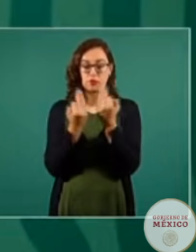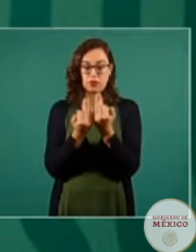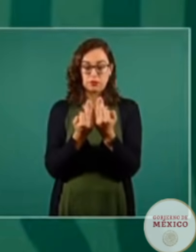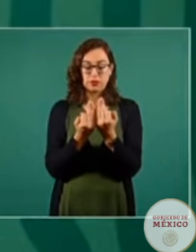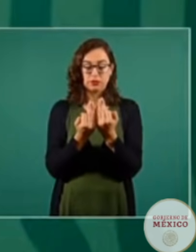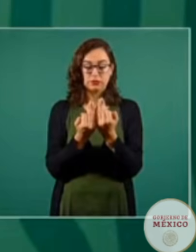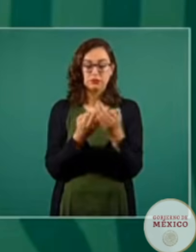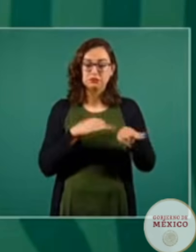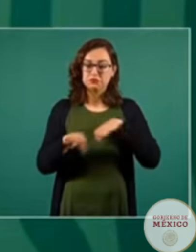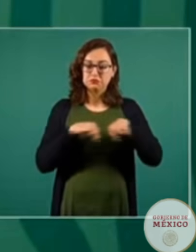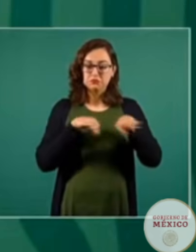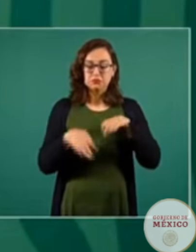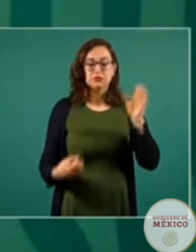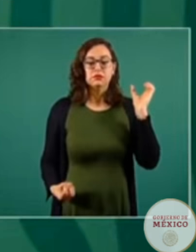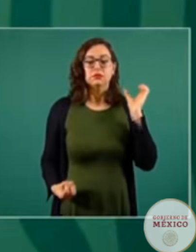nueva función.